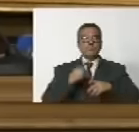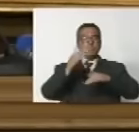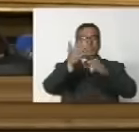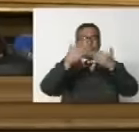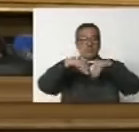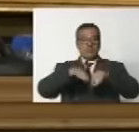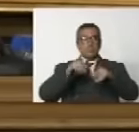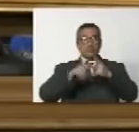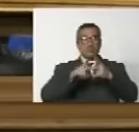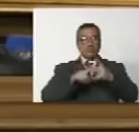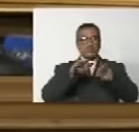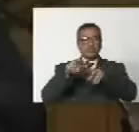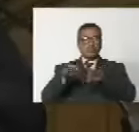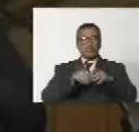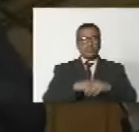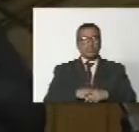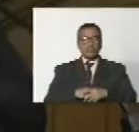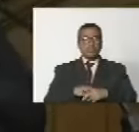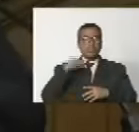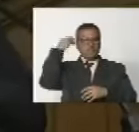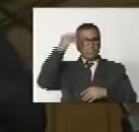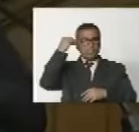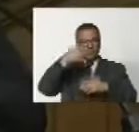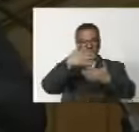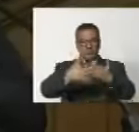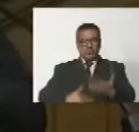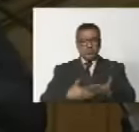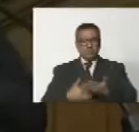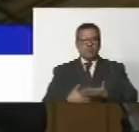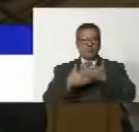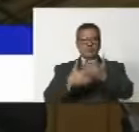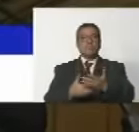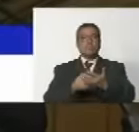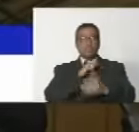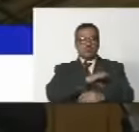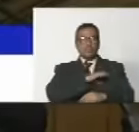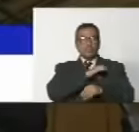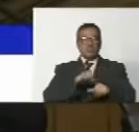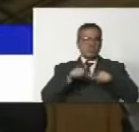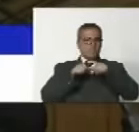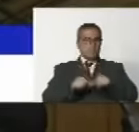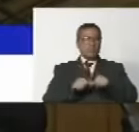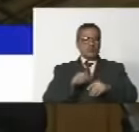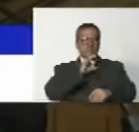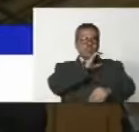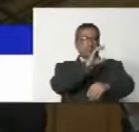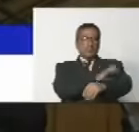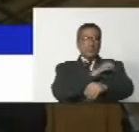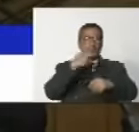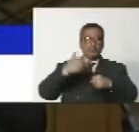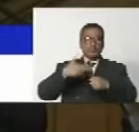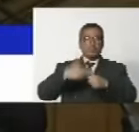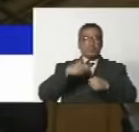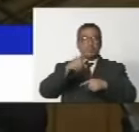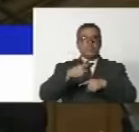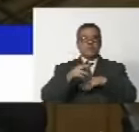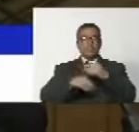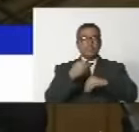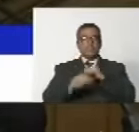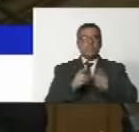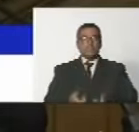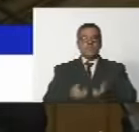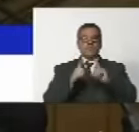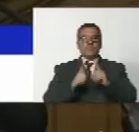Siguiente punto del orden del día, ciudadana secretaria. Considerar el informe presentado por la Comisión Permanente de Energía y Petróleo, mediante el